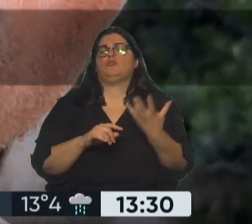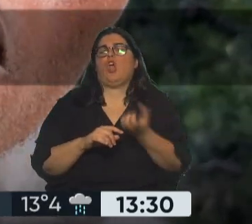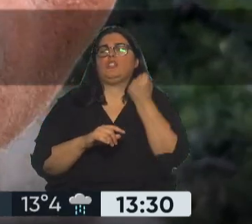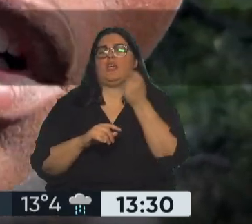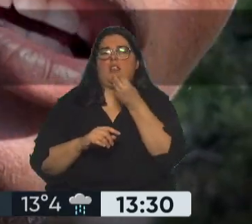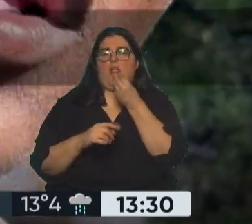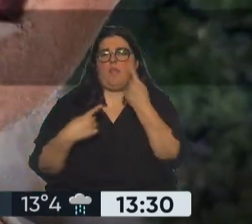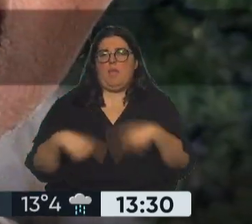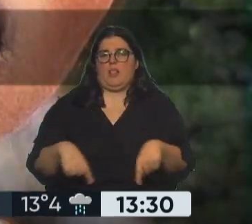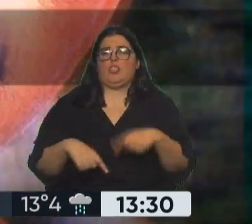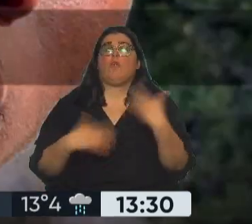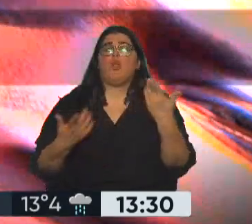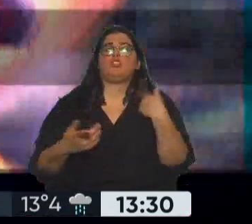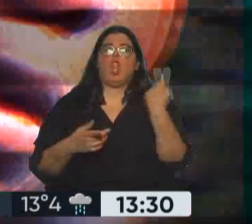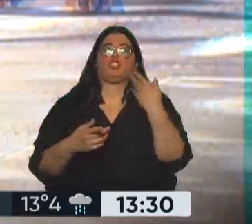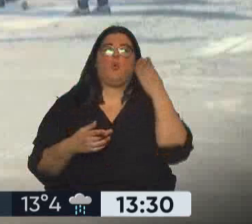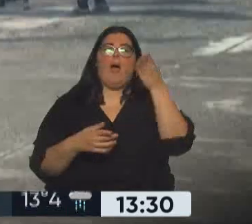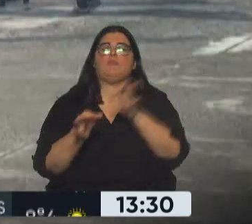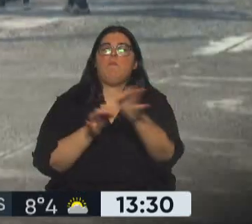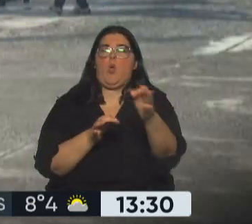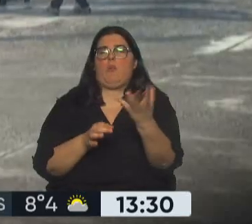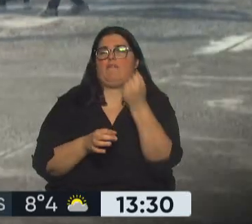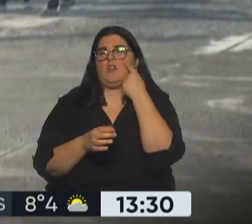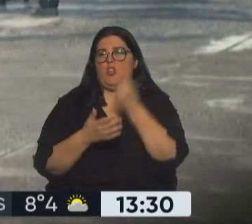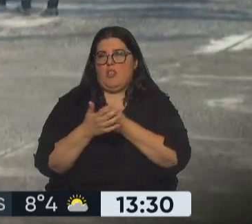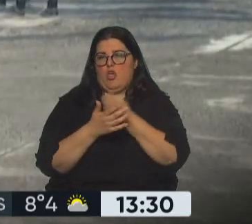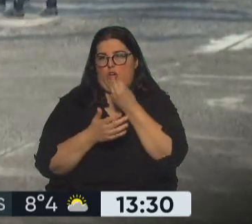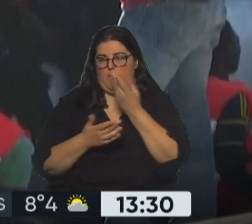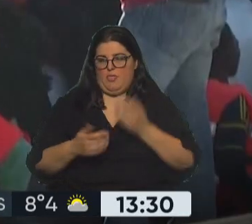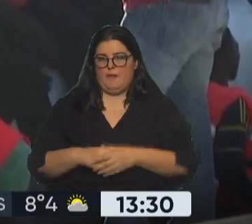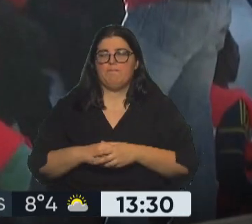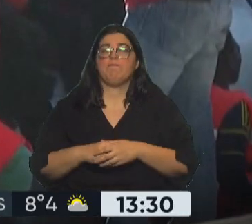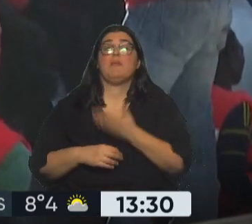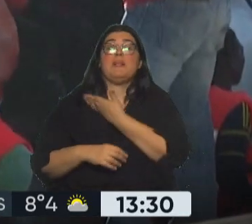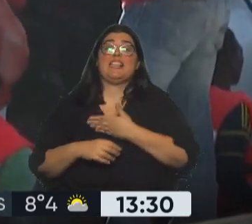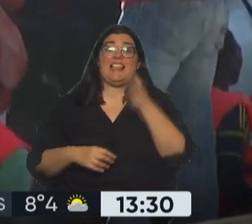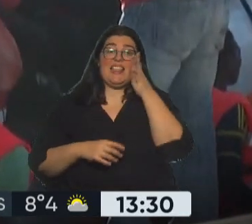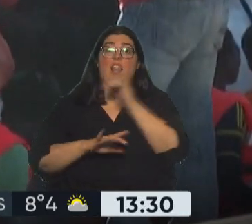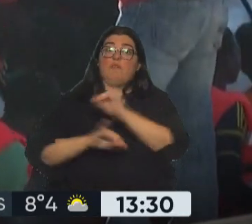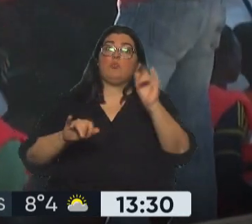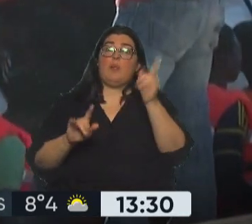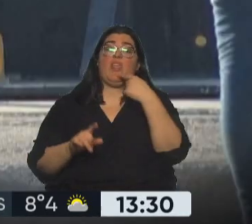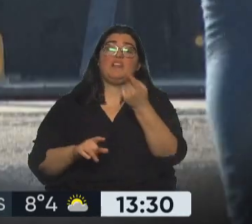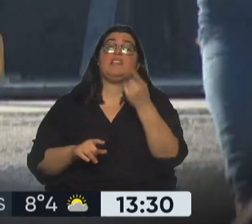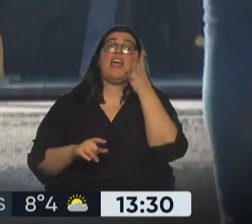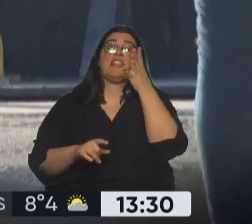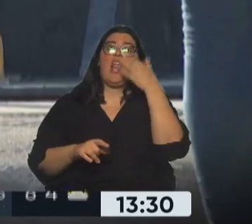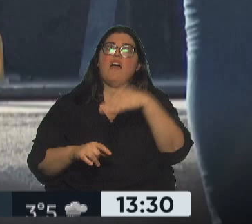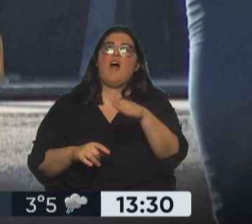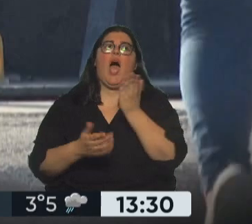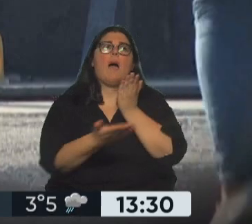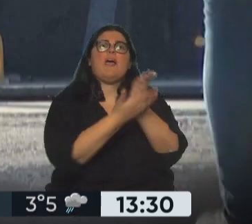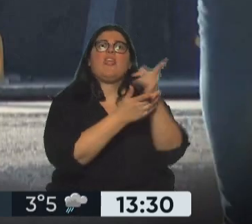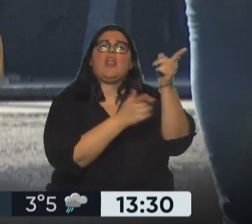why we used to go inside the town. Meloni también anticipó que en los próximos días Italia pedirá al